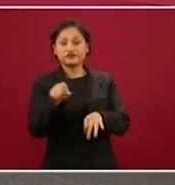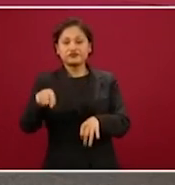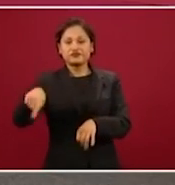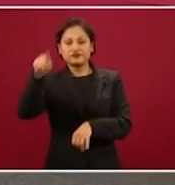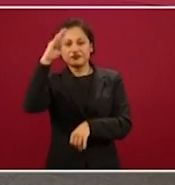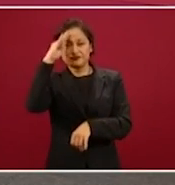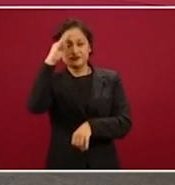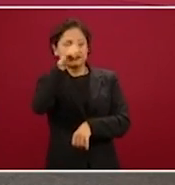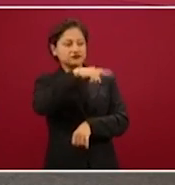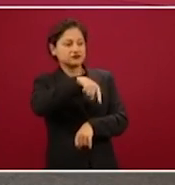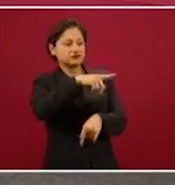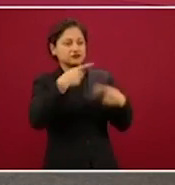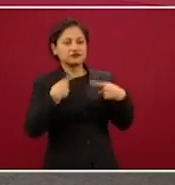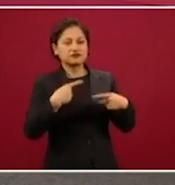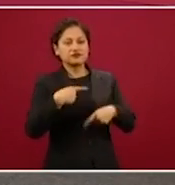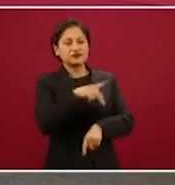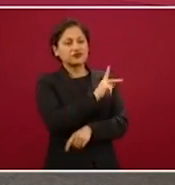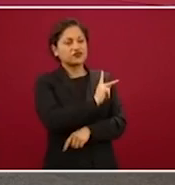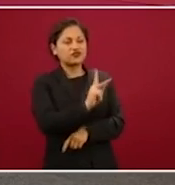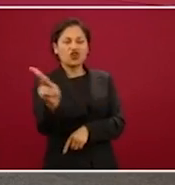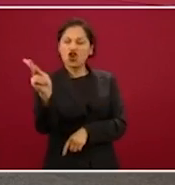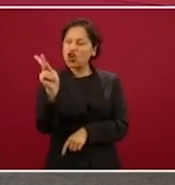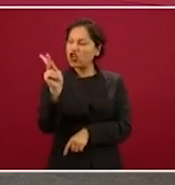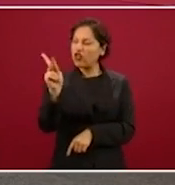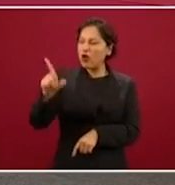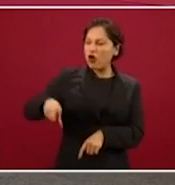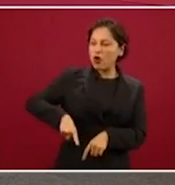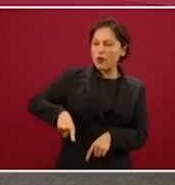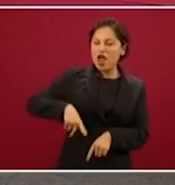todo está mal en el gobierno y